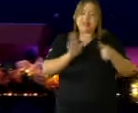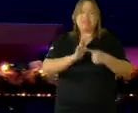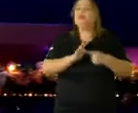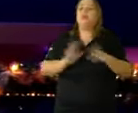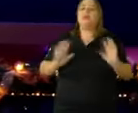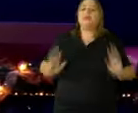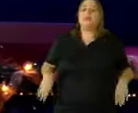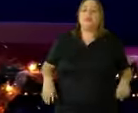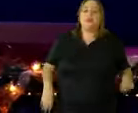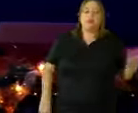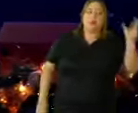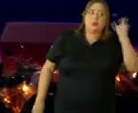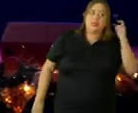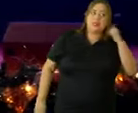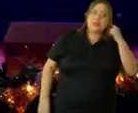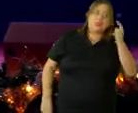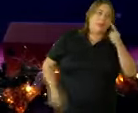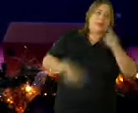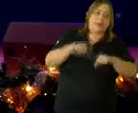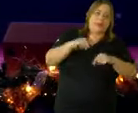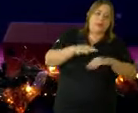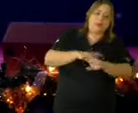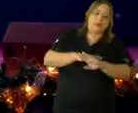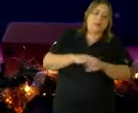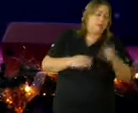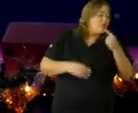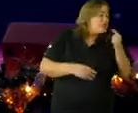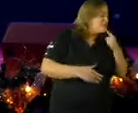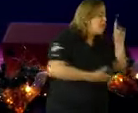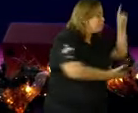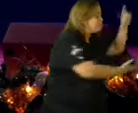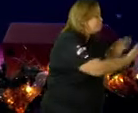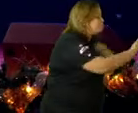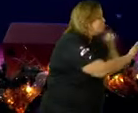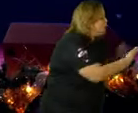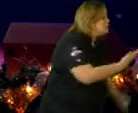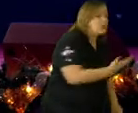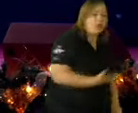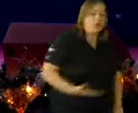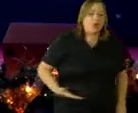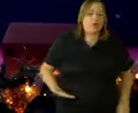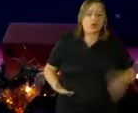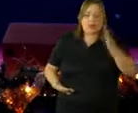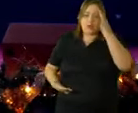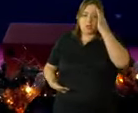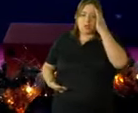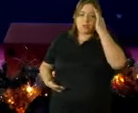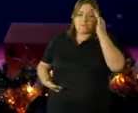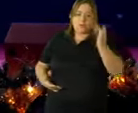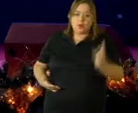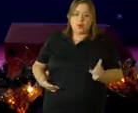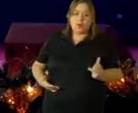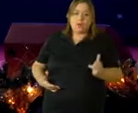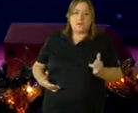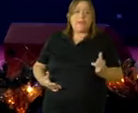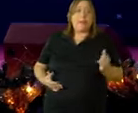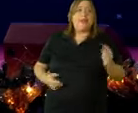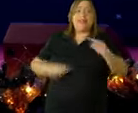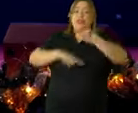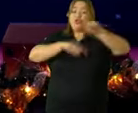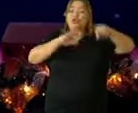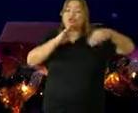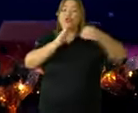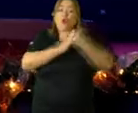que el enemigo decía, no van a entrar, yo te reprendo. Porque todo el tiempo hay una batalla de